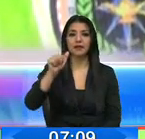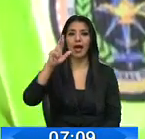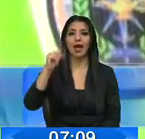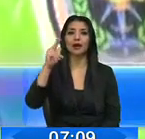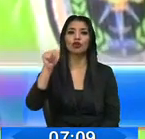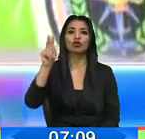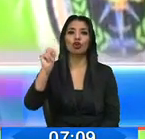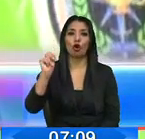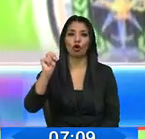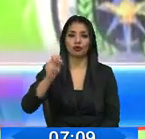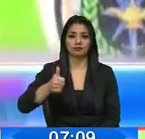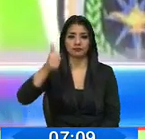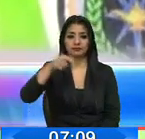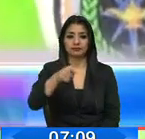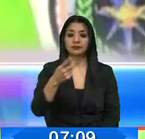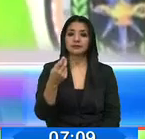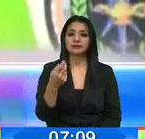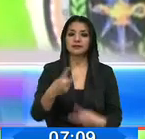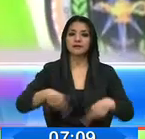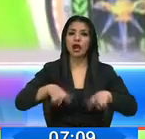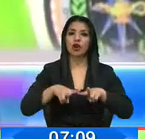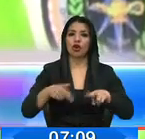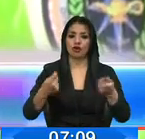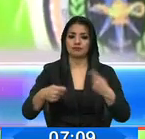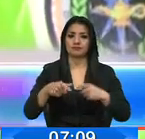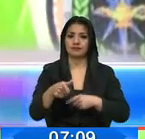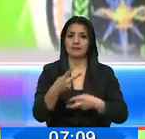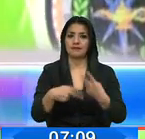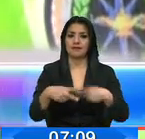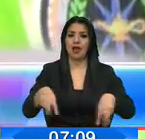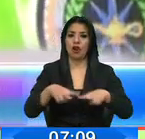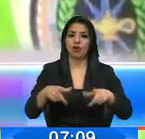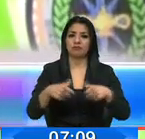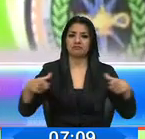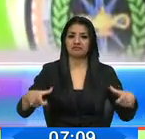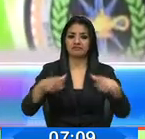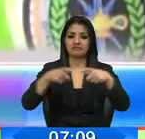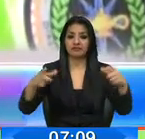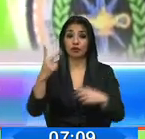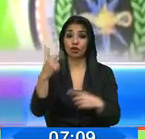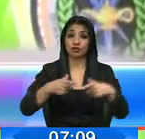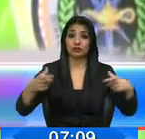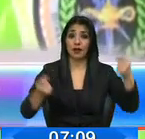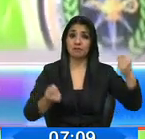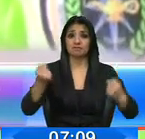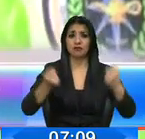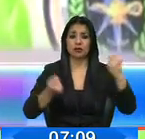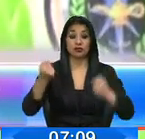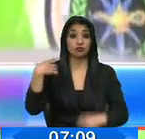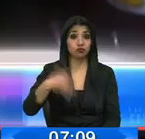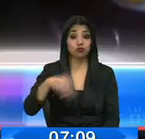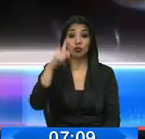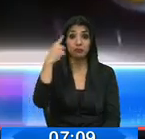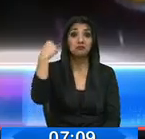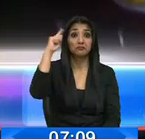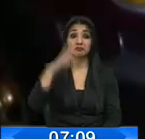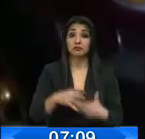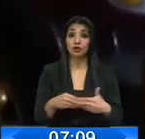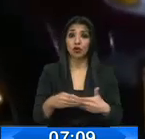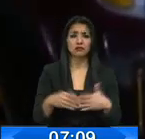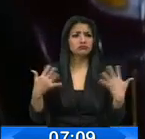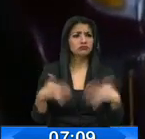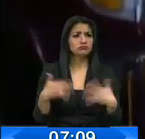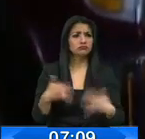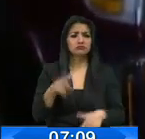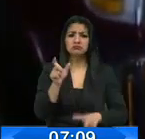el precio o el valor que tendría las 2 cargas de los 2 camiones está sobrepasando el millón de dólares. Es un secreto a voces